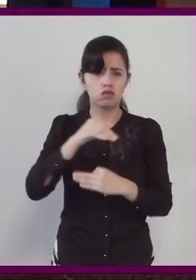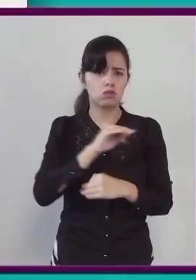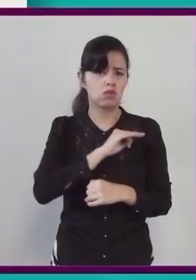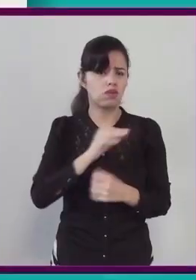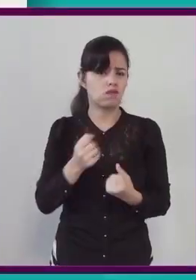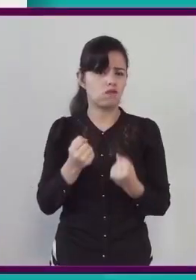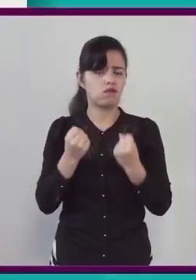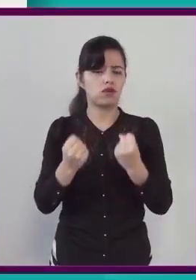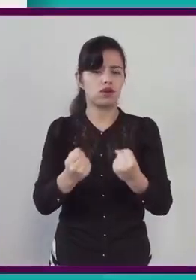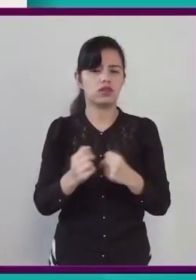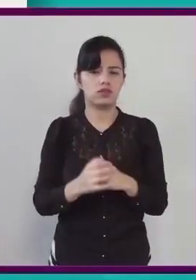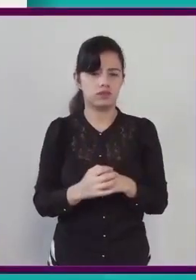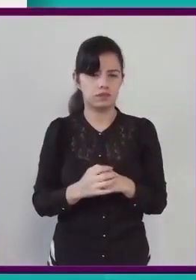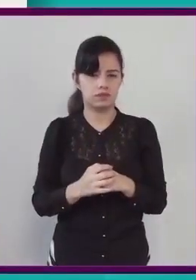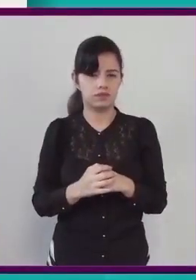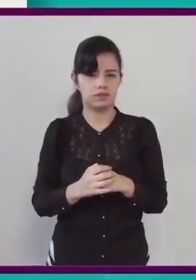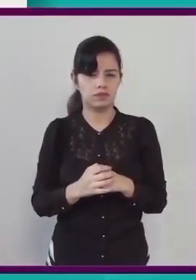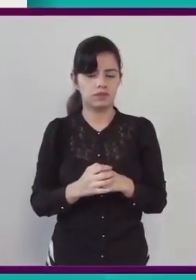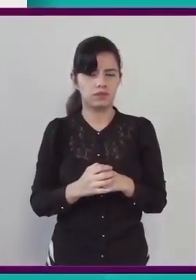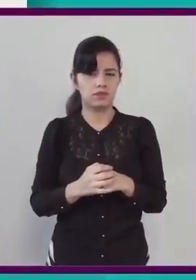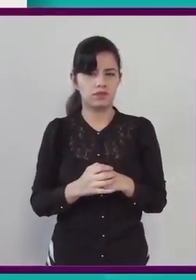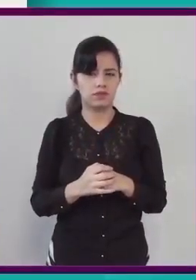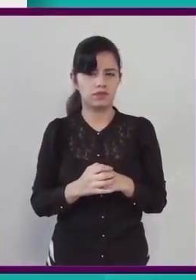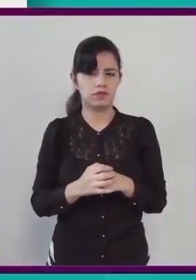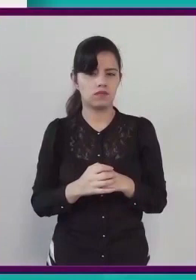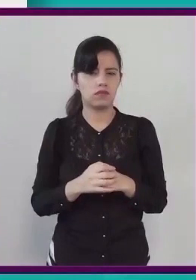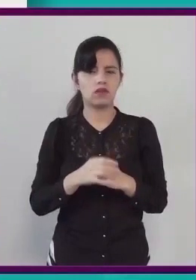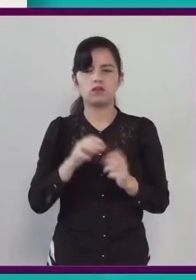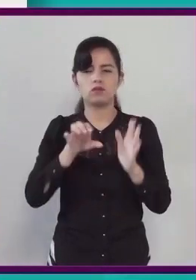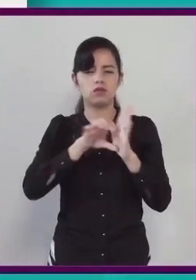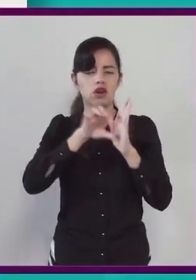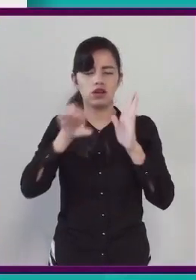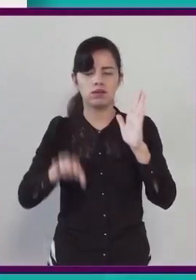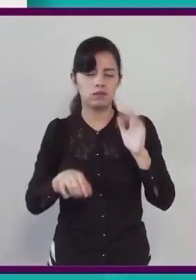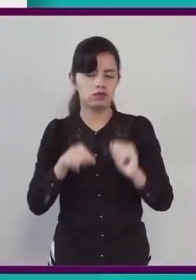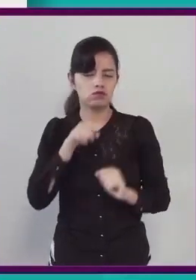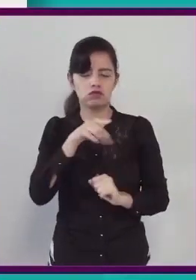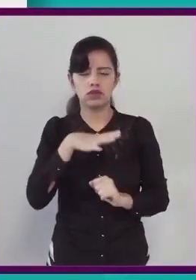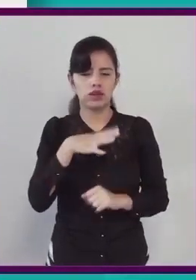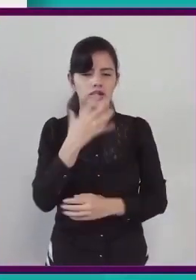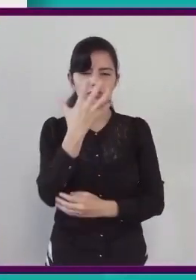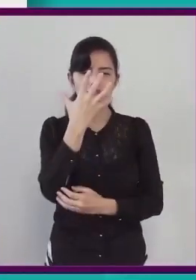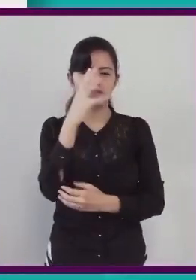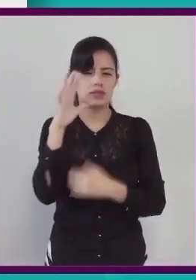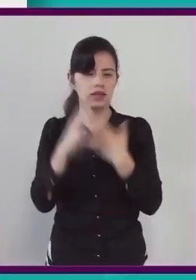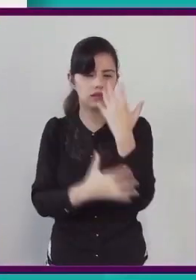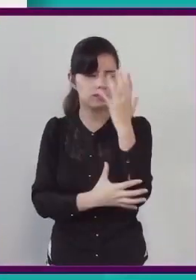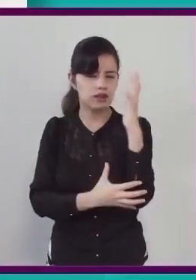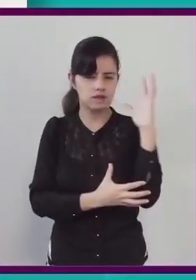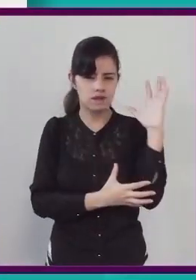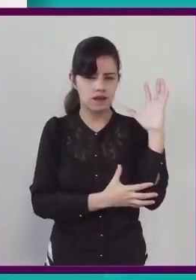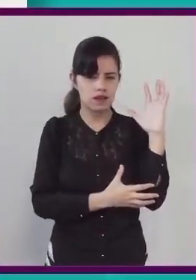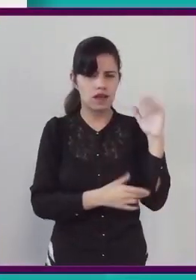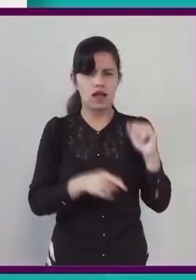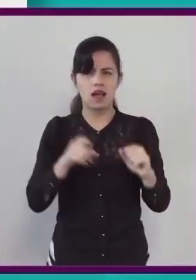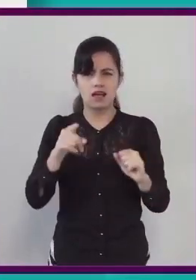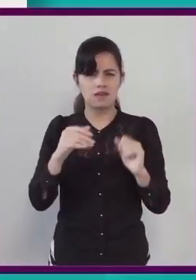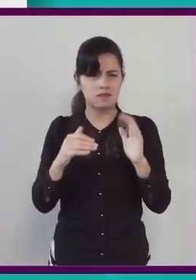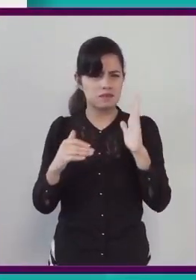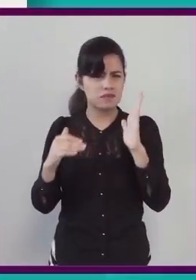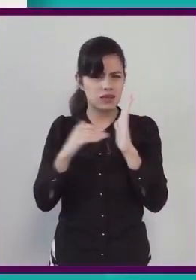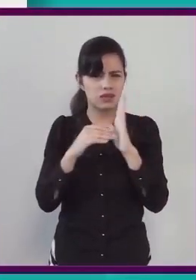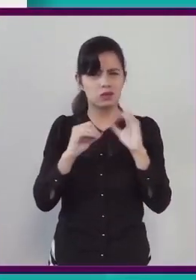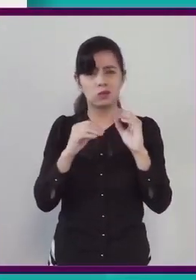todos. Como si tú tuvieras una selva en donde hay miles, si no es que millones